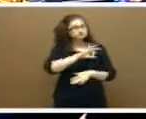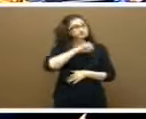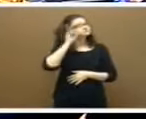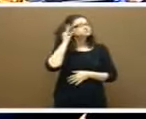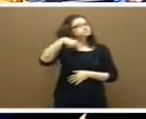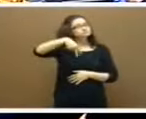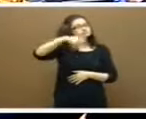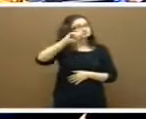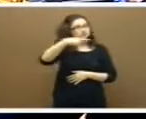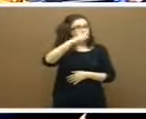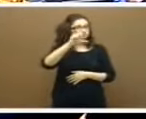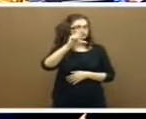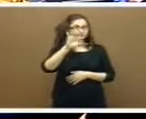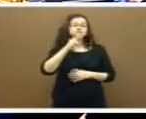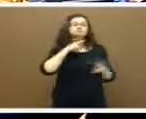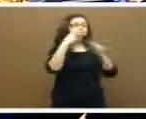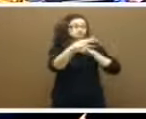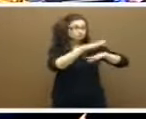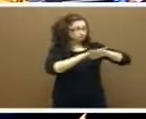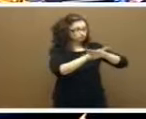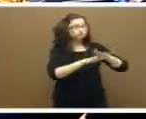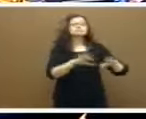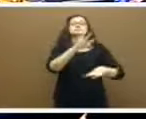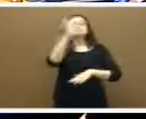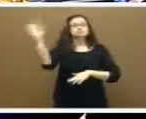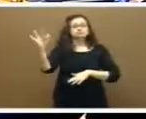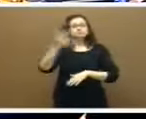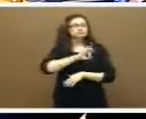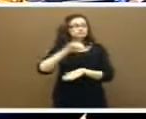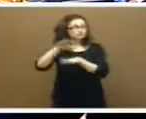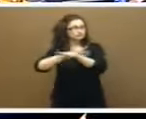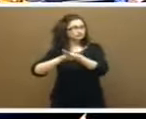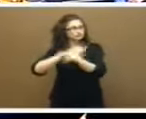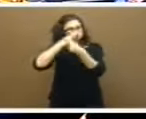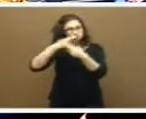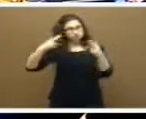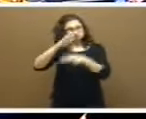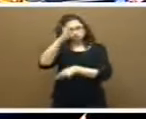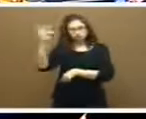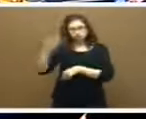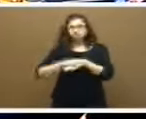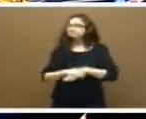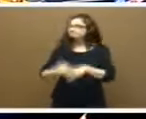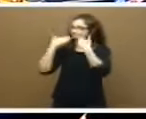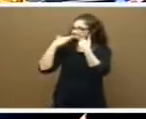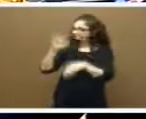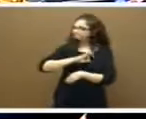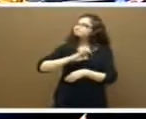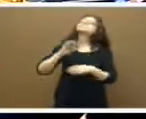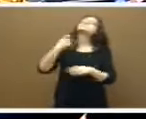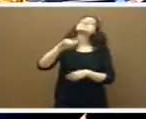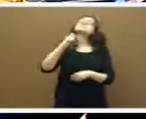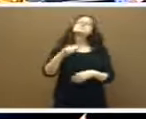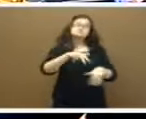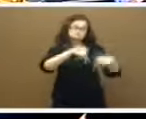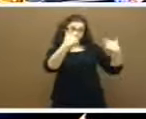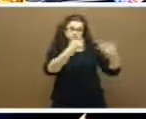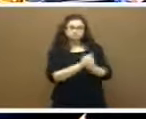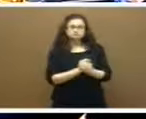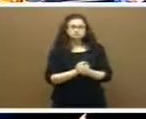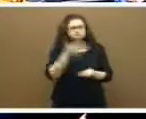su contestación por parte del Gobierno, tiene la palabra el señor consejero de Administración Pública. Muchas gracias, señor presidente. Con la venia,